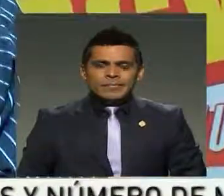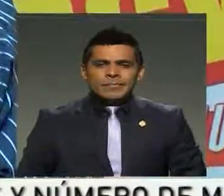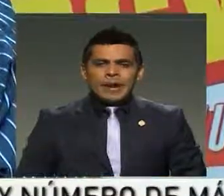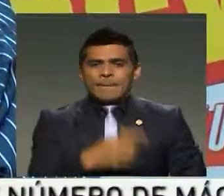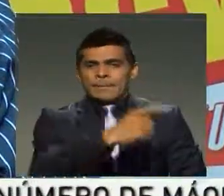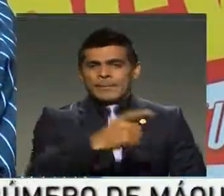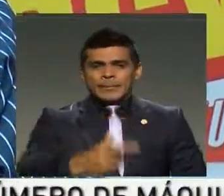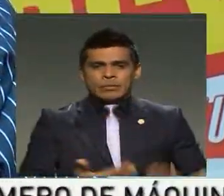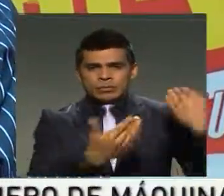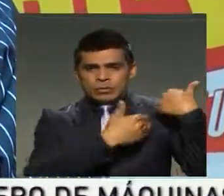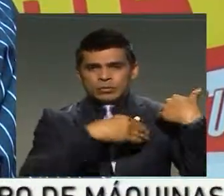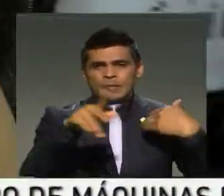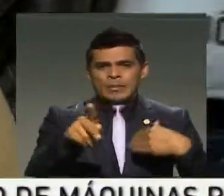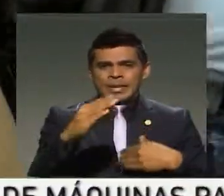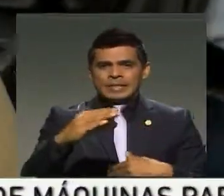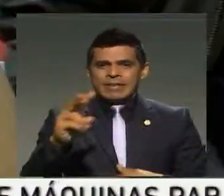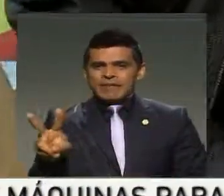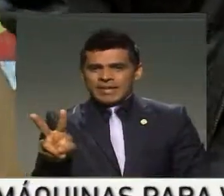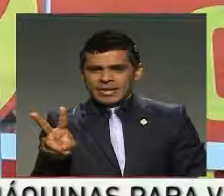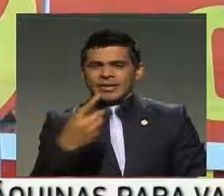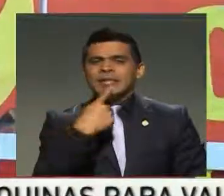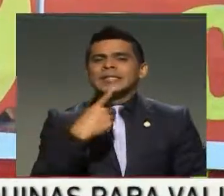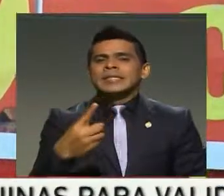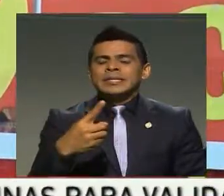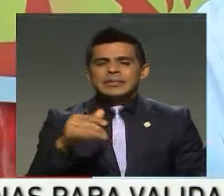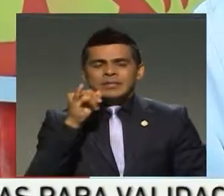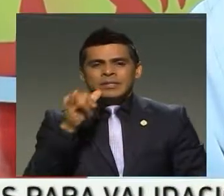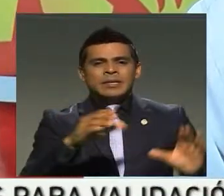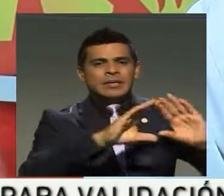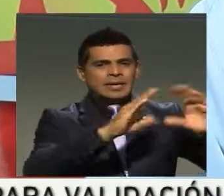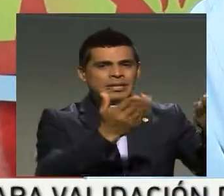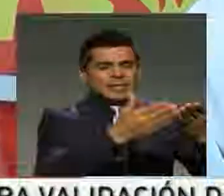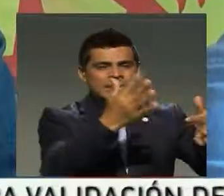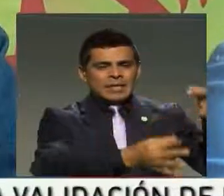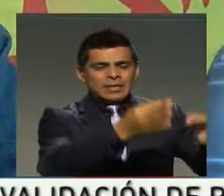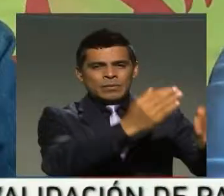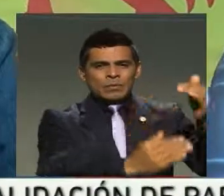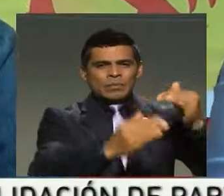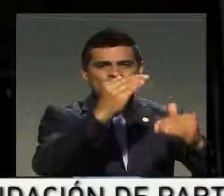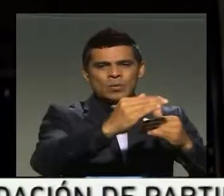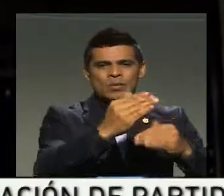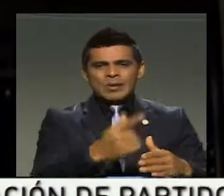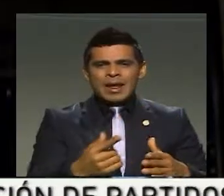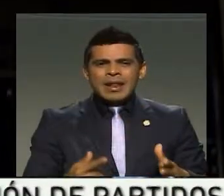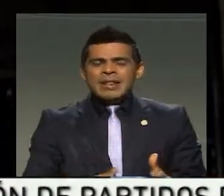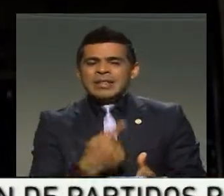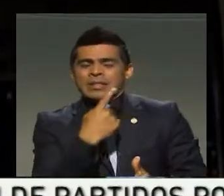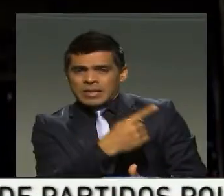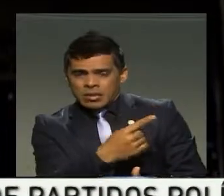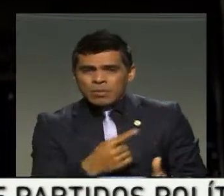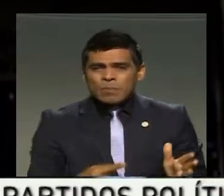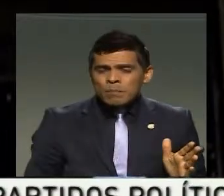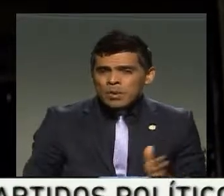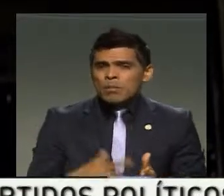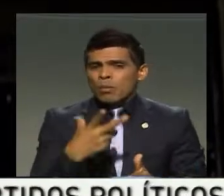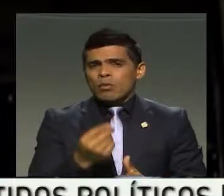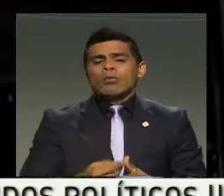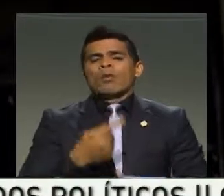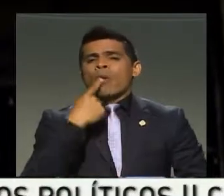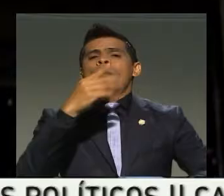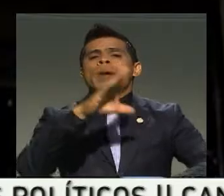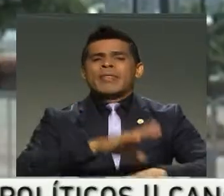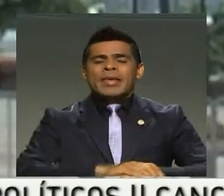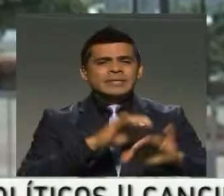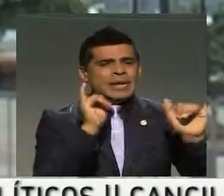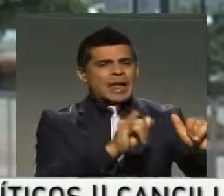Militantes del Partido Comunista de Venezuela denuncian que la Sala Constitucional del Tribunal Supremo de Justicia estarían en desacato